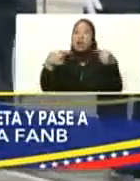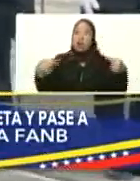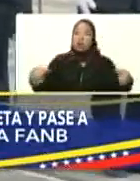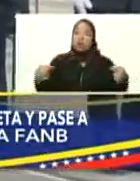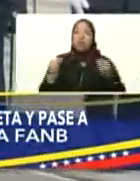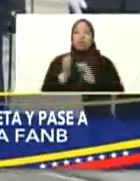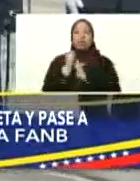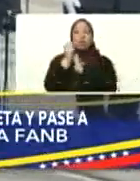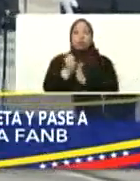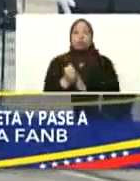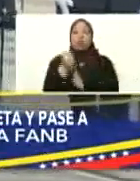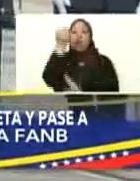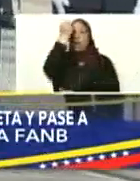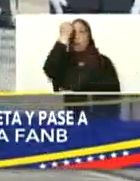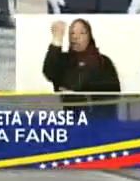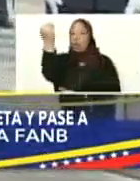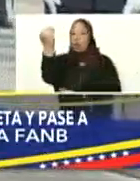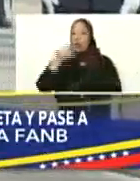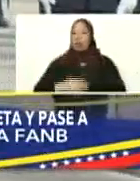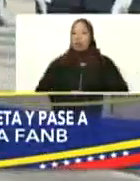Con vista al frente,